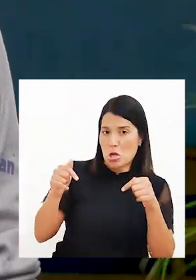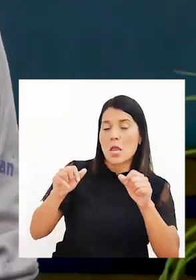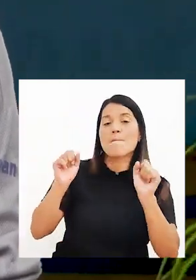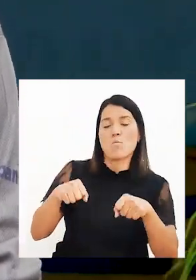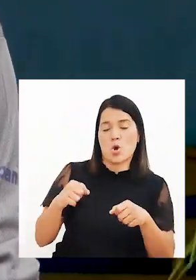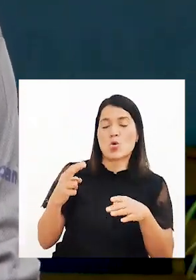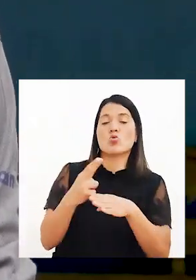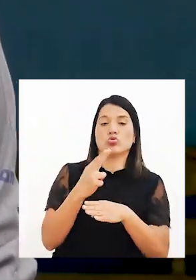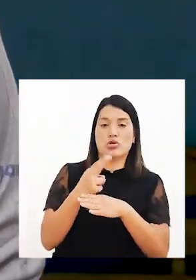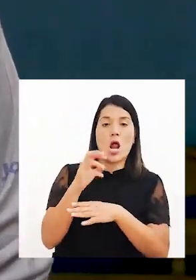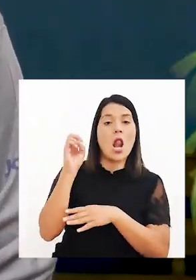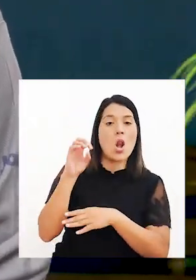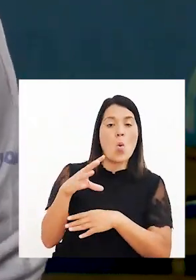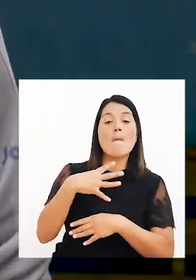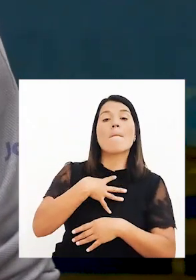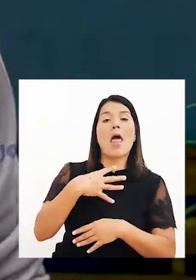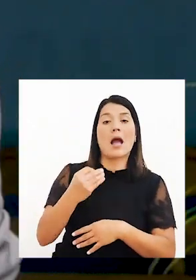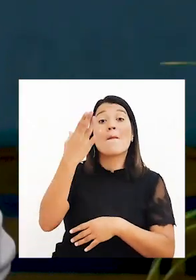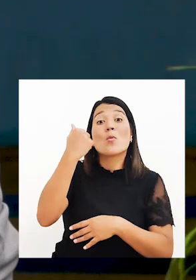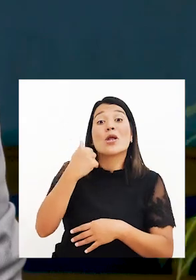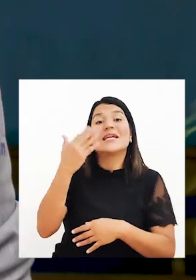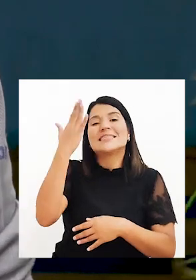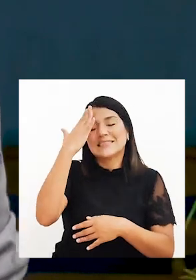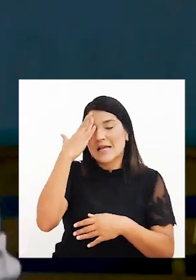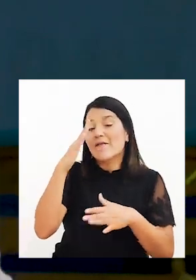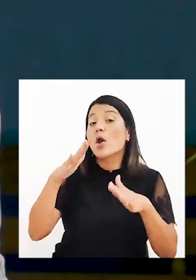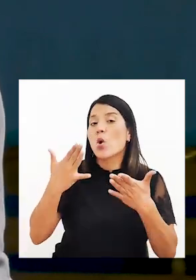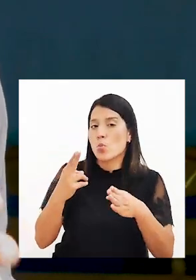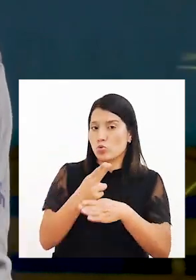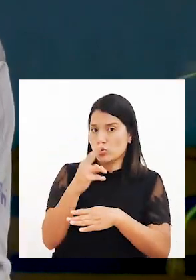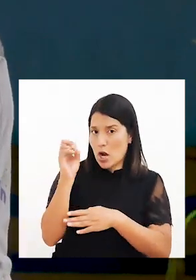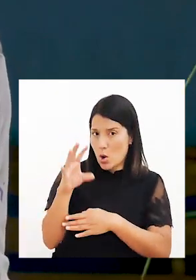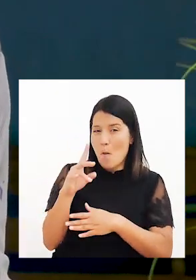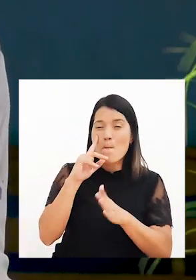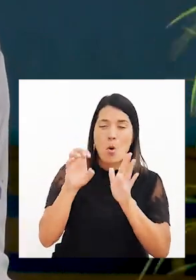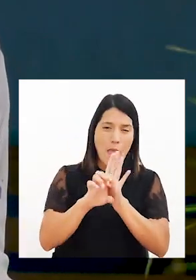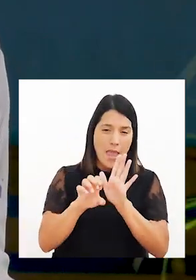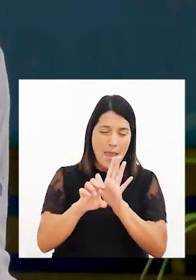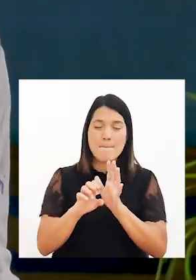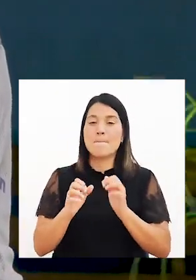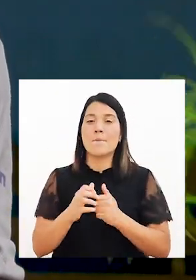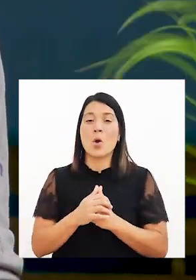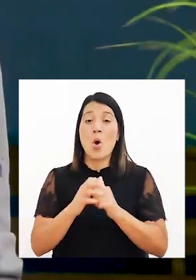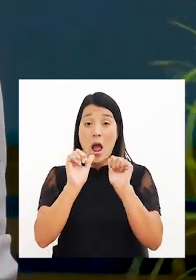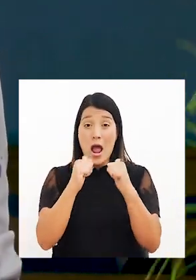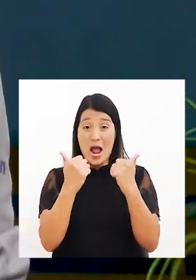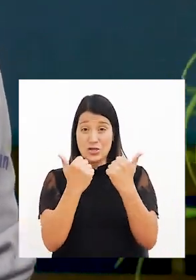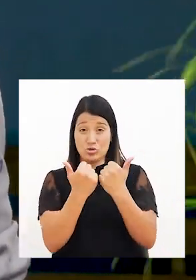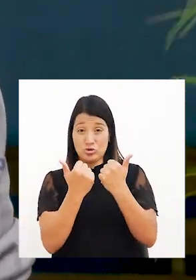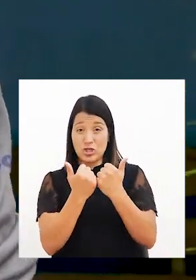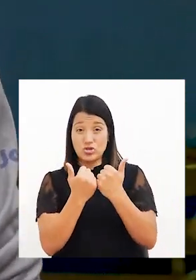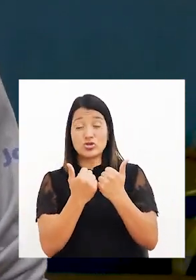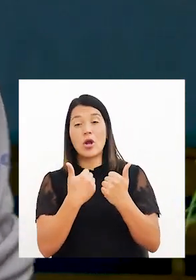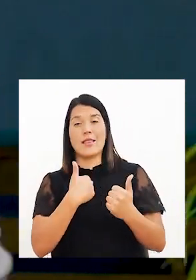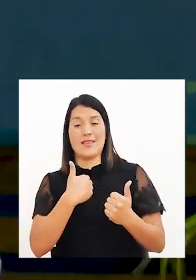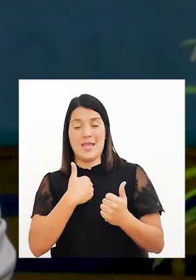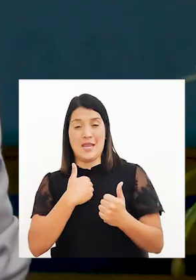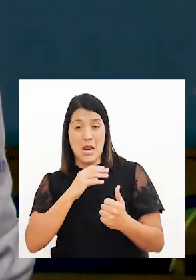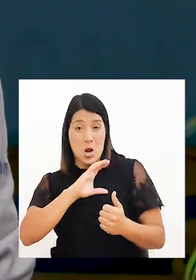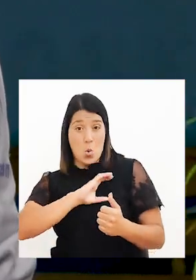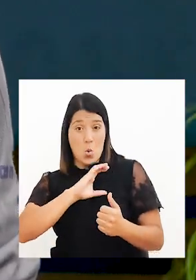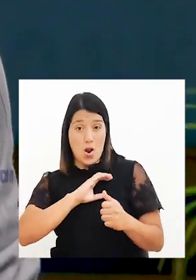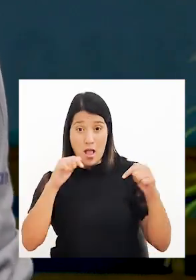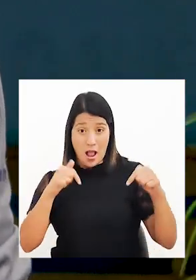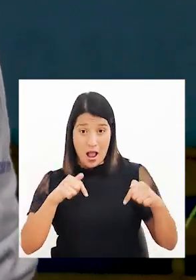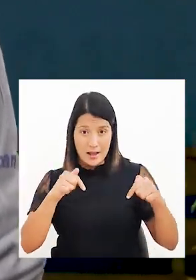pueden utilizar luz blanca porque saben cómo manipular la luz. Por ejemplo, la asociación, que son los que tienen los guardas locales, ¿verdad? Que lo que